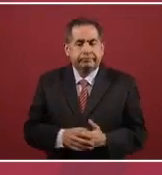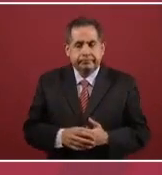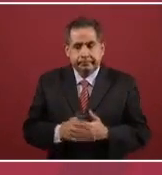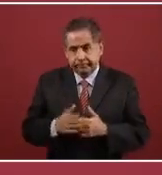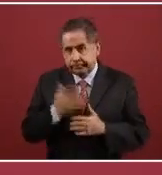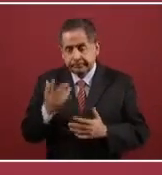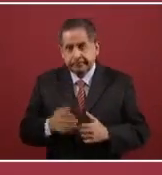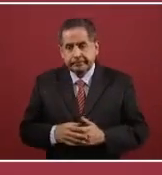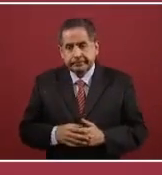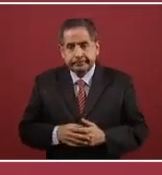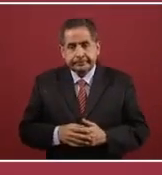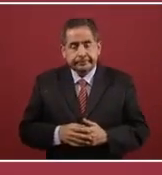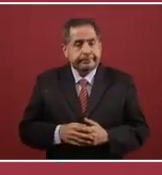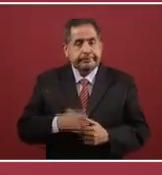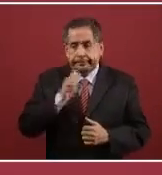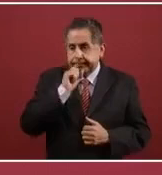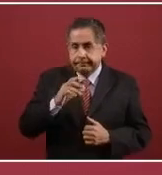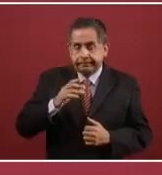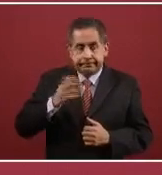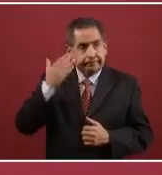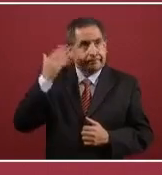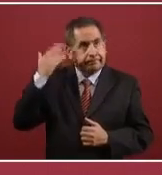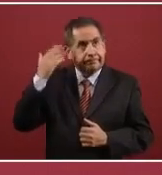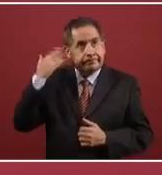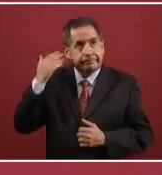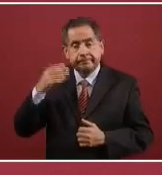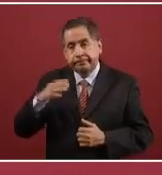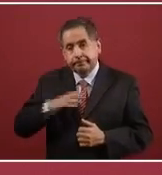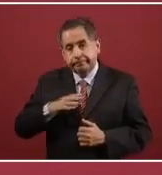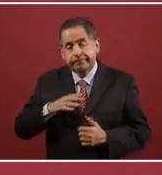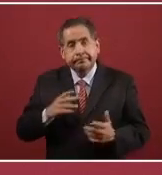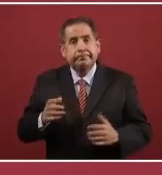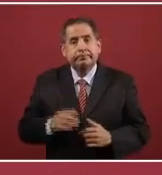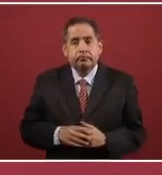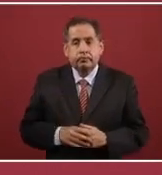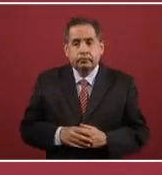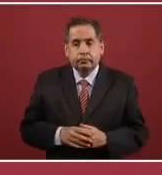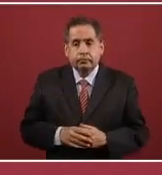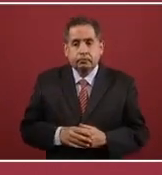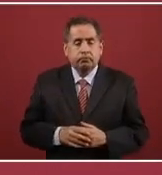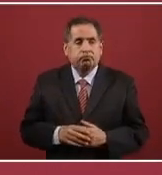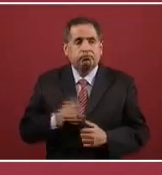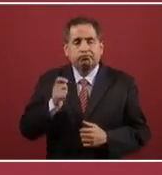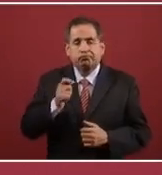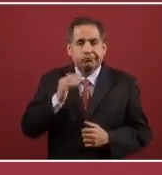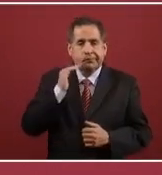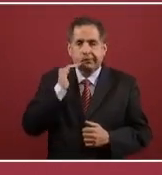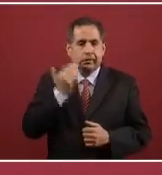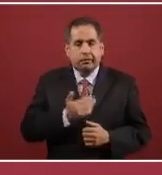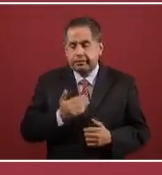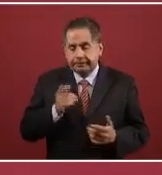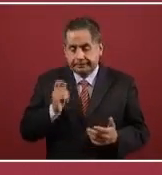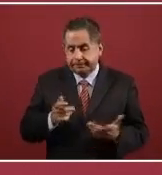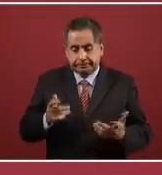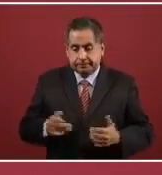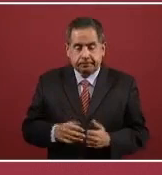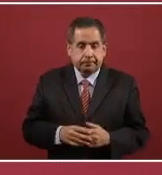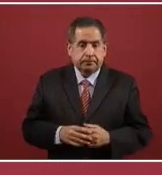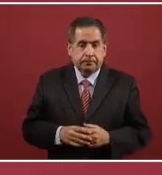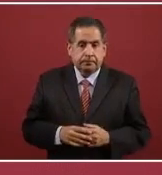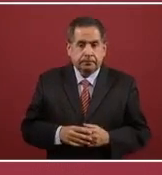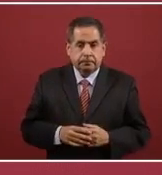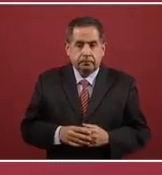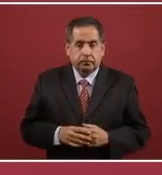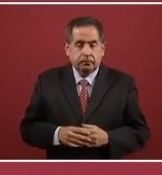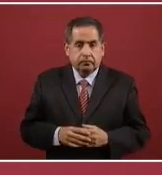porque había también la deformación